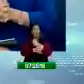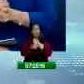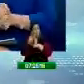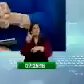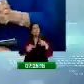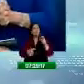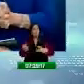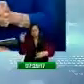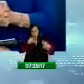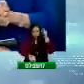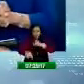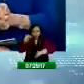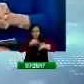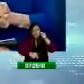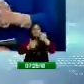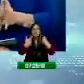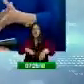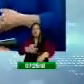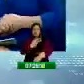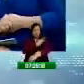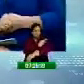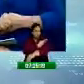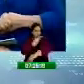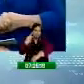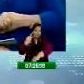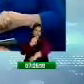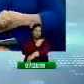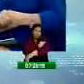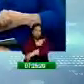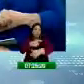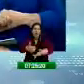la pandemia del COVID-19 a nivel mundial.